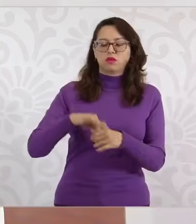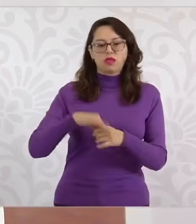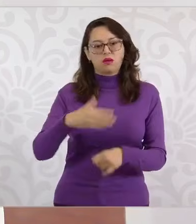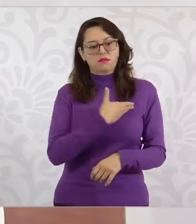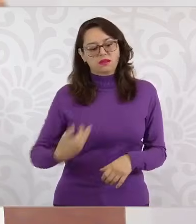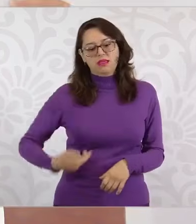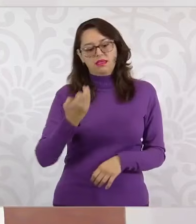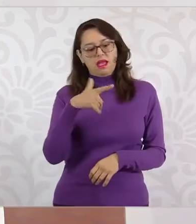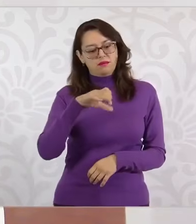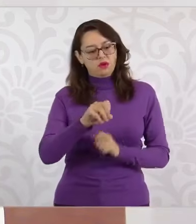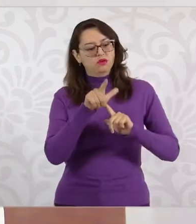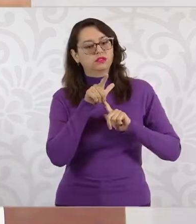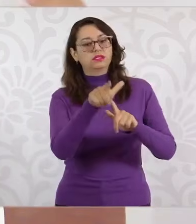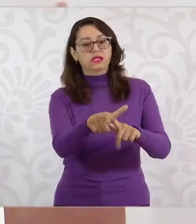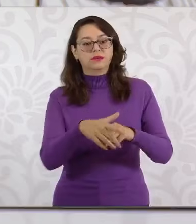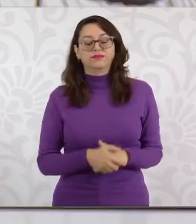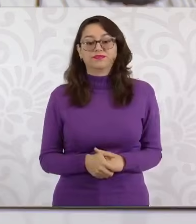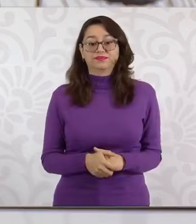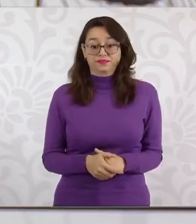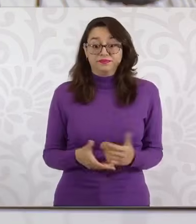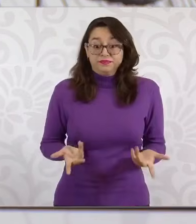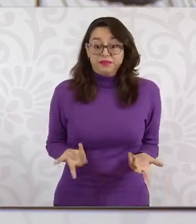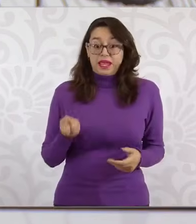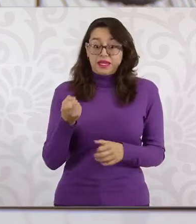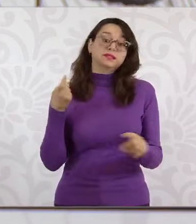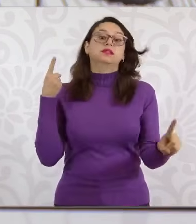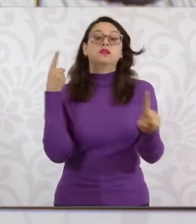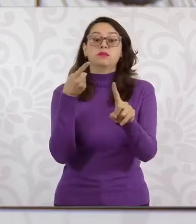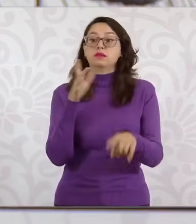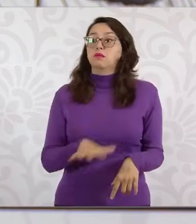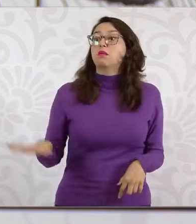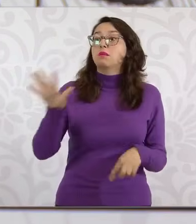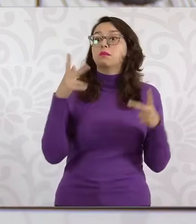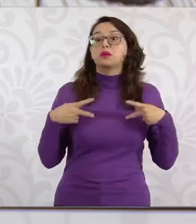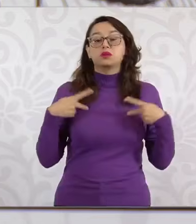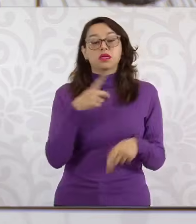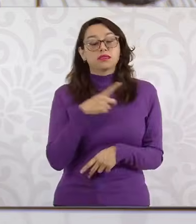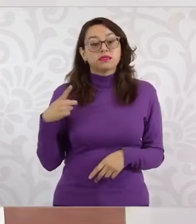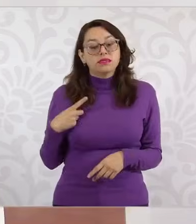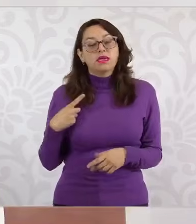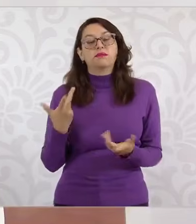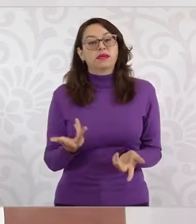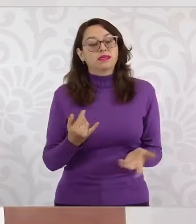¿Cuál es el objetivo? Que la gente decida si seguimos o no seguimos. Entonces, ¿qué propuesta hago